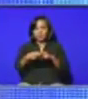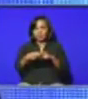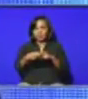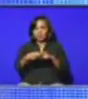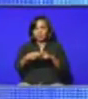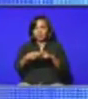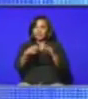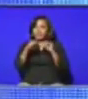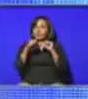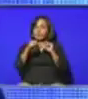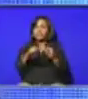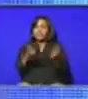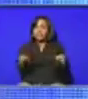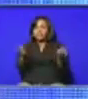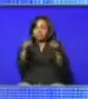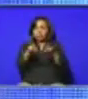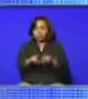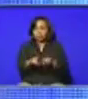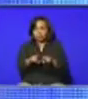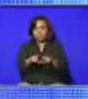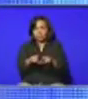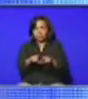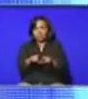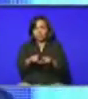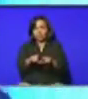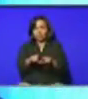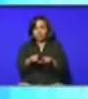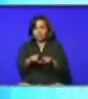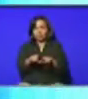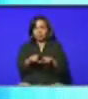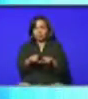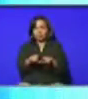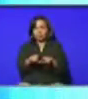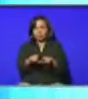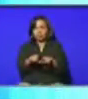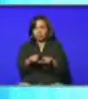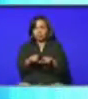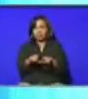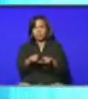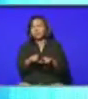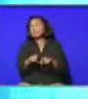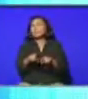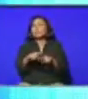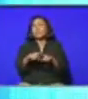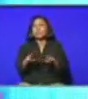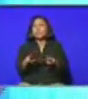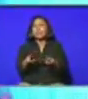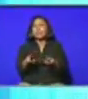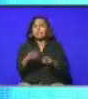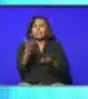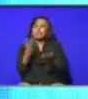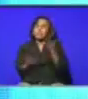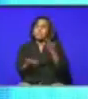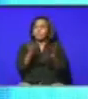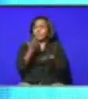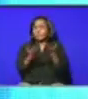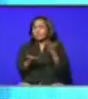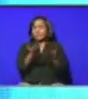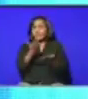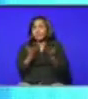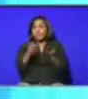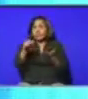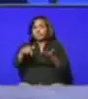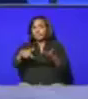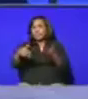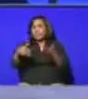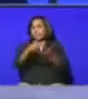ocupar ciertas competencias para lo cual la mano de obra panameña no se siente llamada a estudiar. Permítame interrumpirlo,